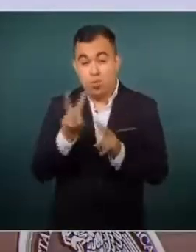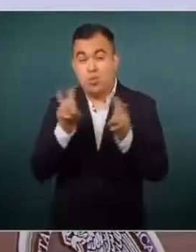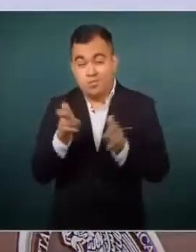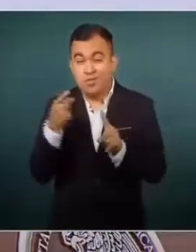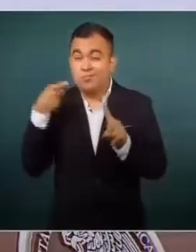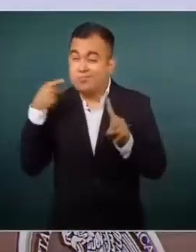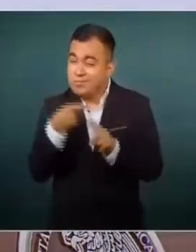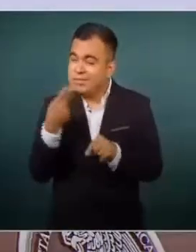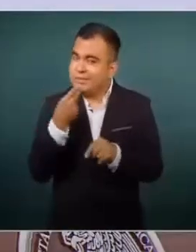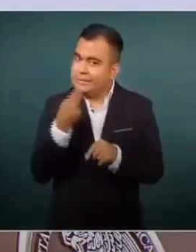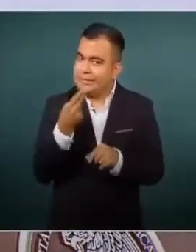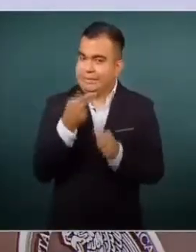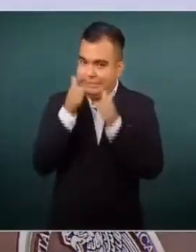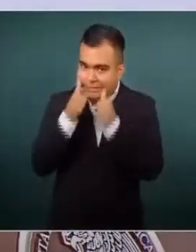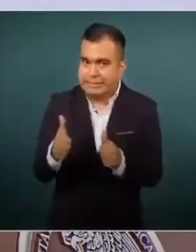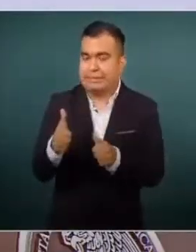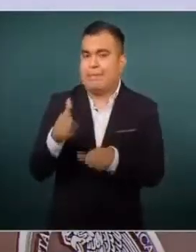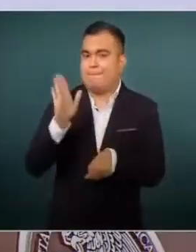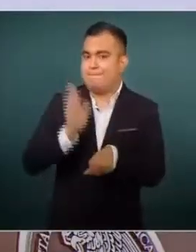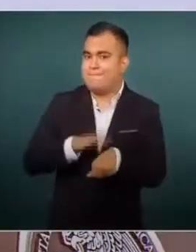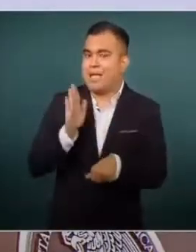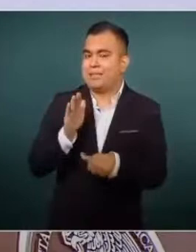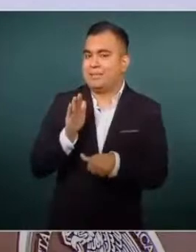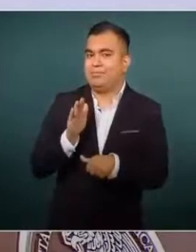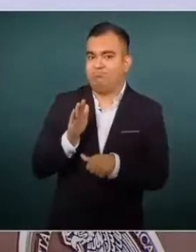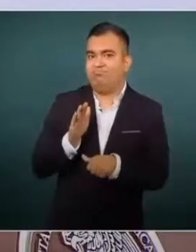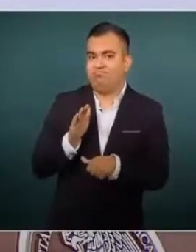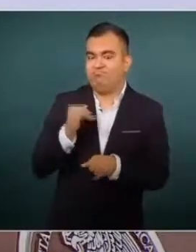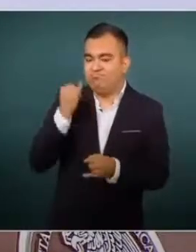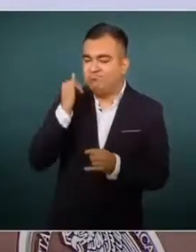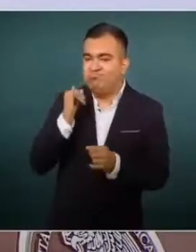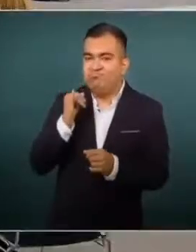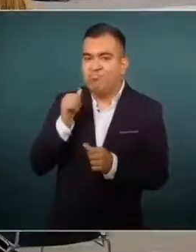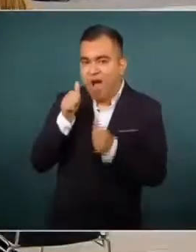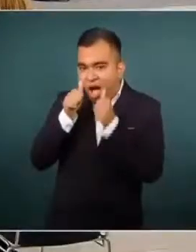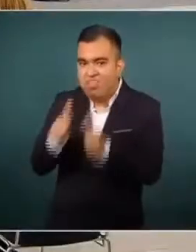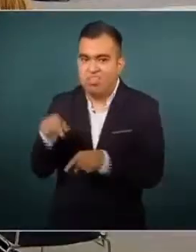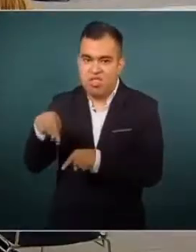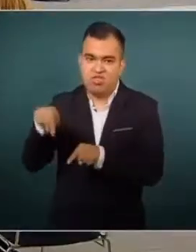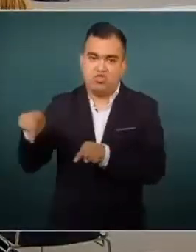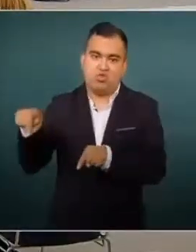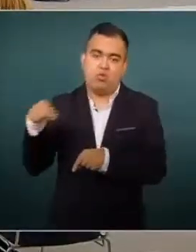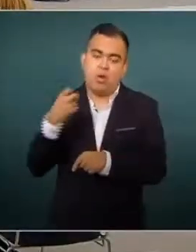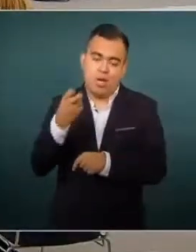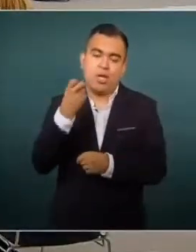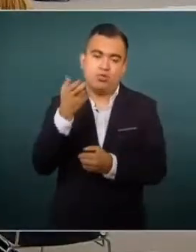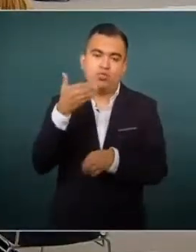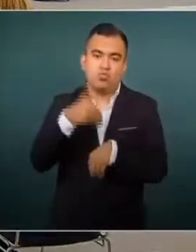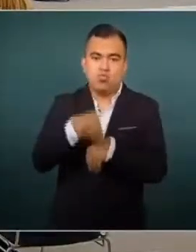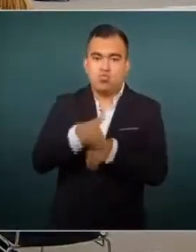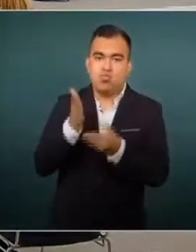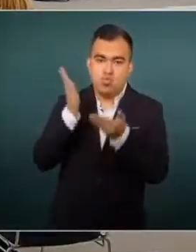vamos a tener que apretar, ajustar y afinar la estrategia para dar todavía mejores resultados. Estos son los números en general.